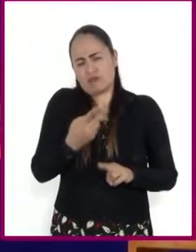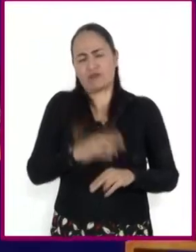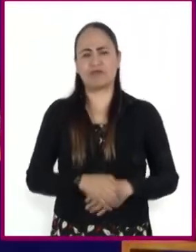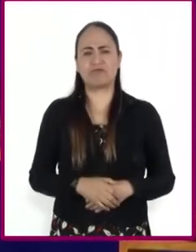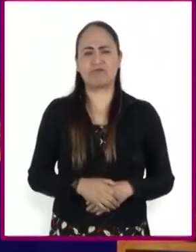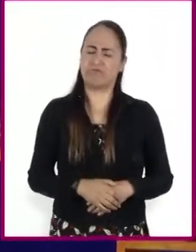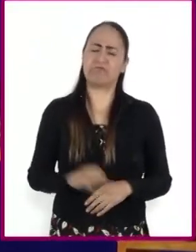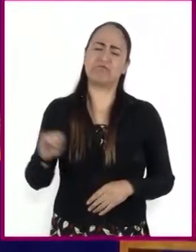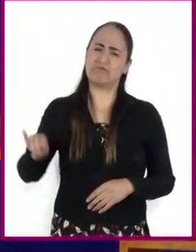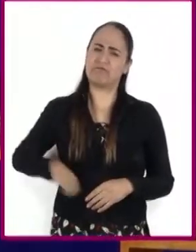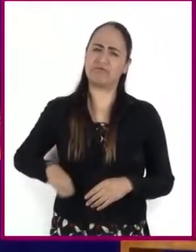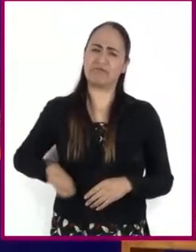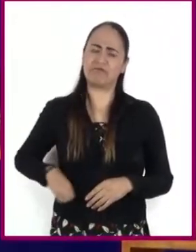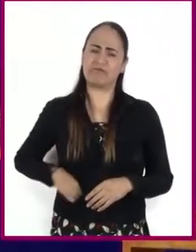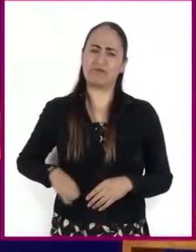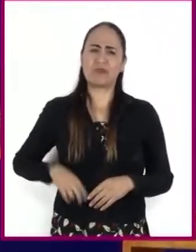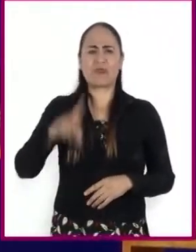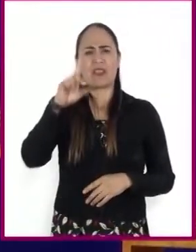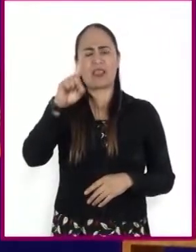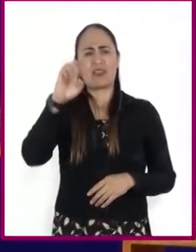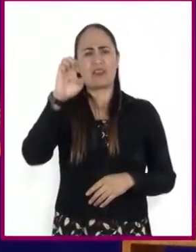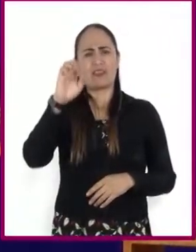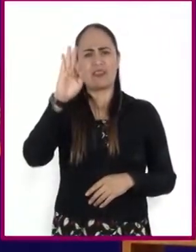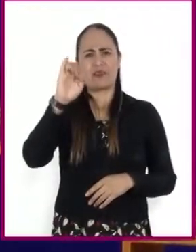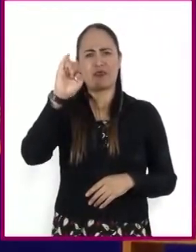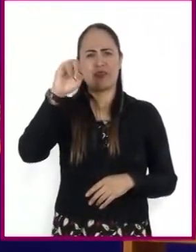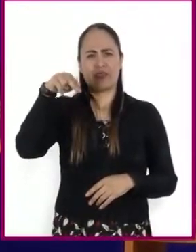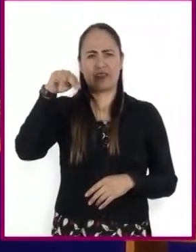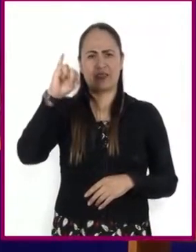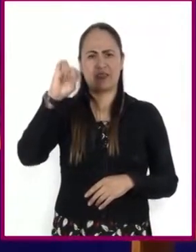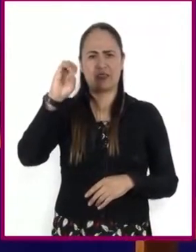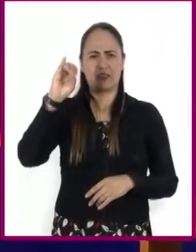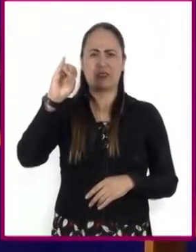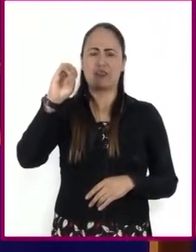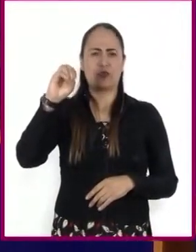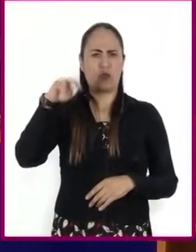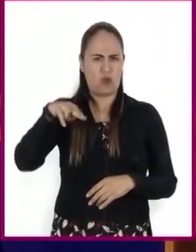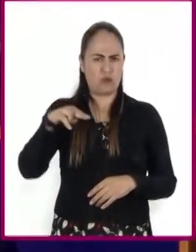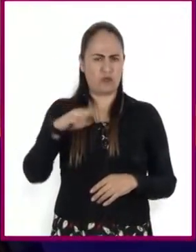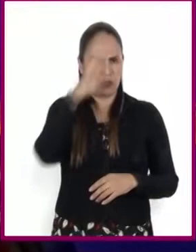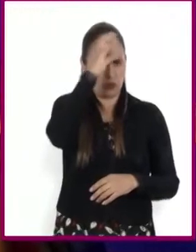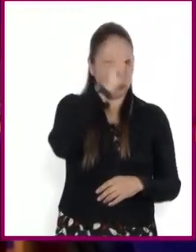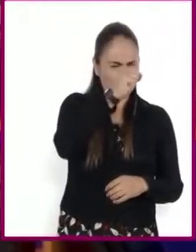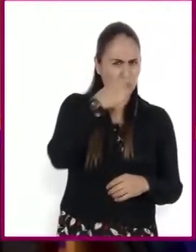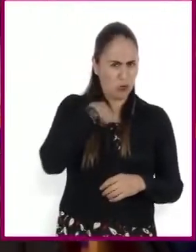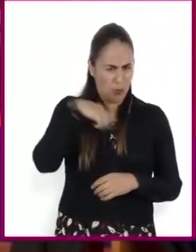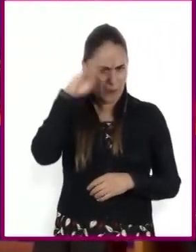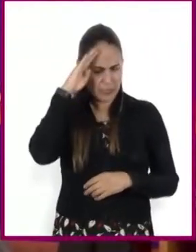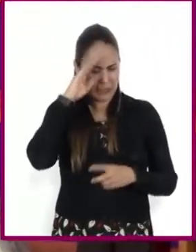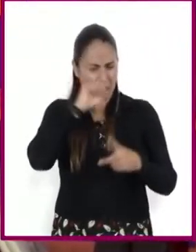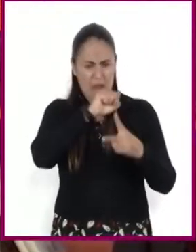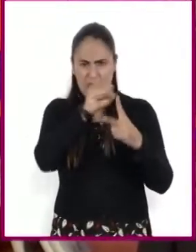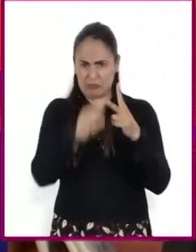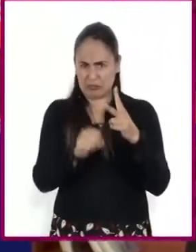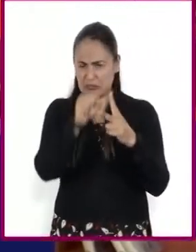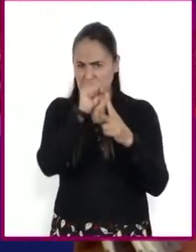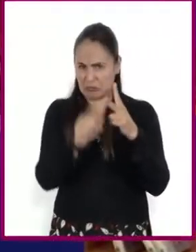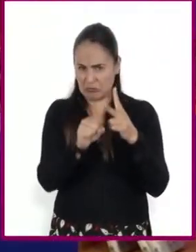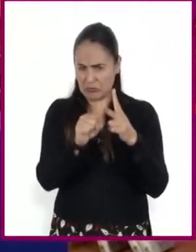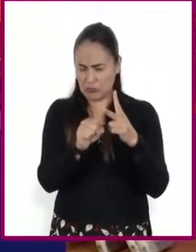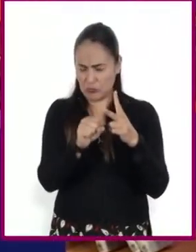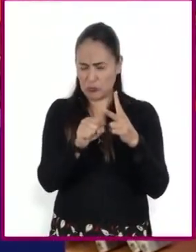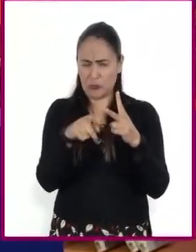Yo pensaba que definición y concepto eran, sinónimos, es decir, que significaban lo mismo.